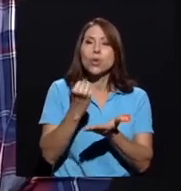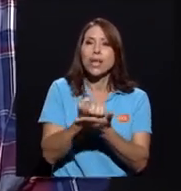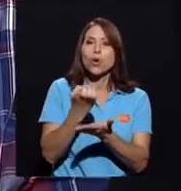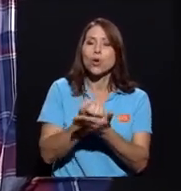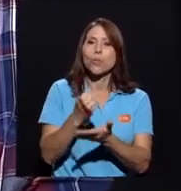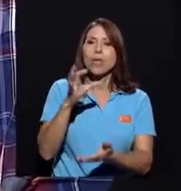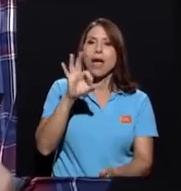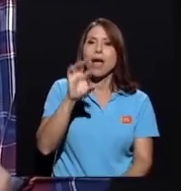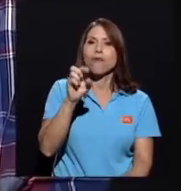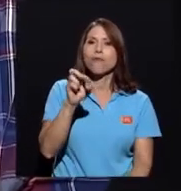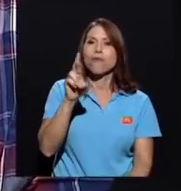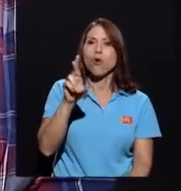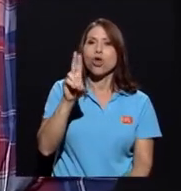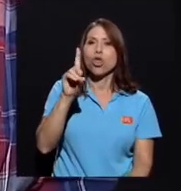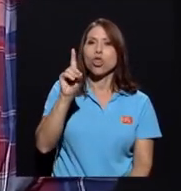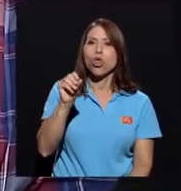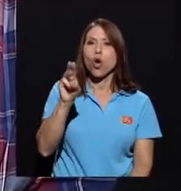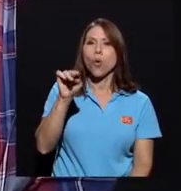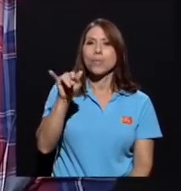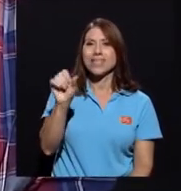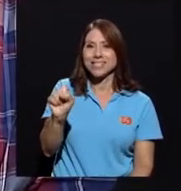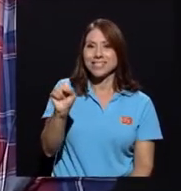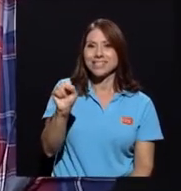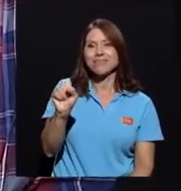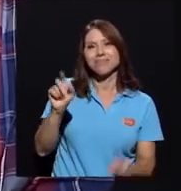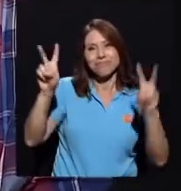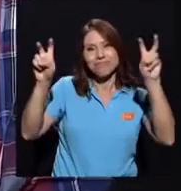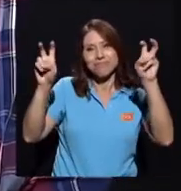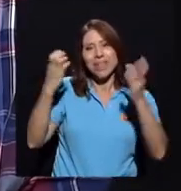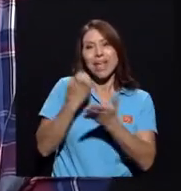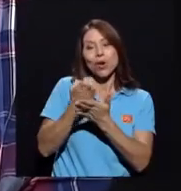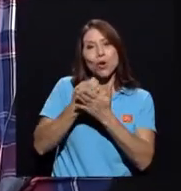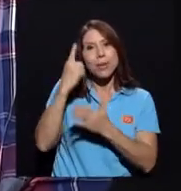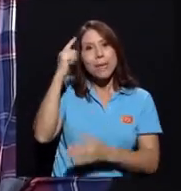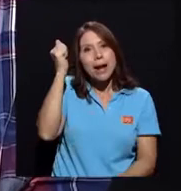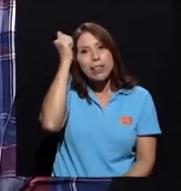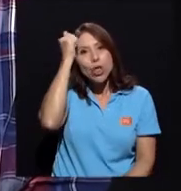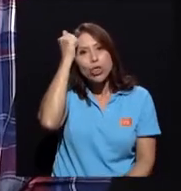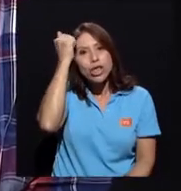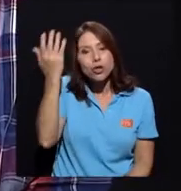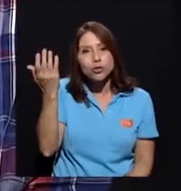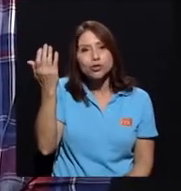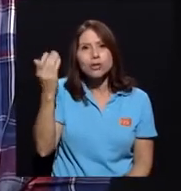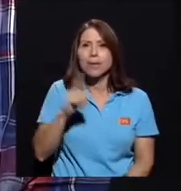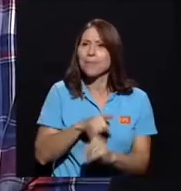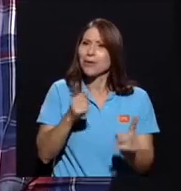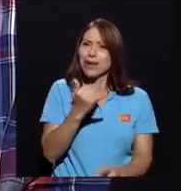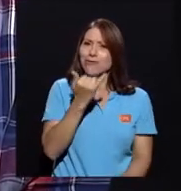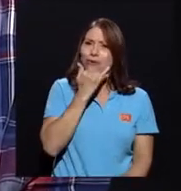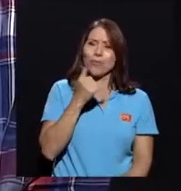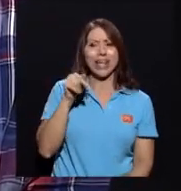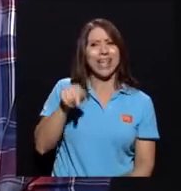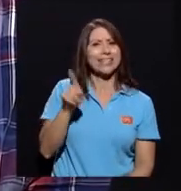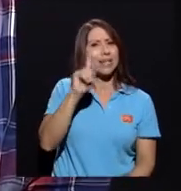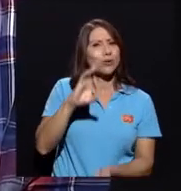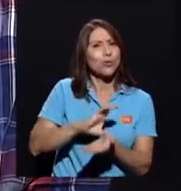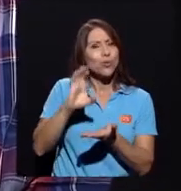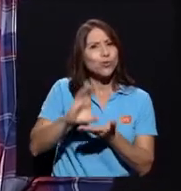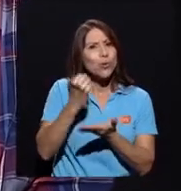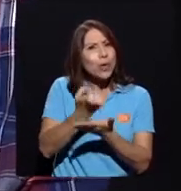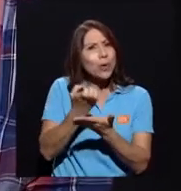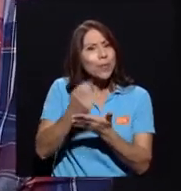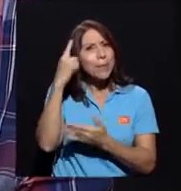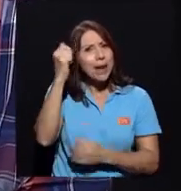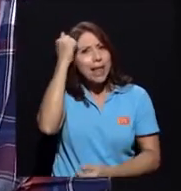economía para tontitos y de será un error a mi empresa que este no es un curso de economía for dummies es un curso de economía